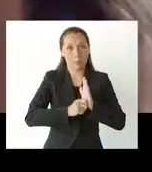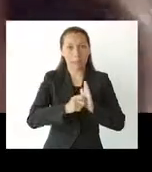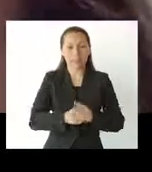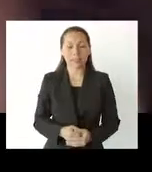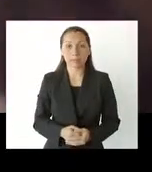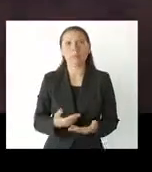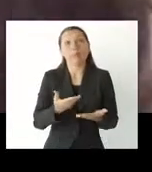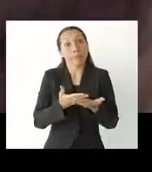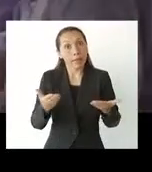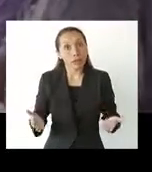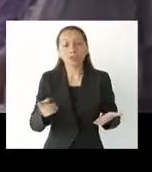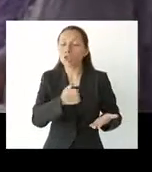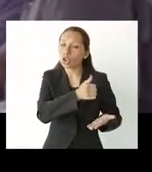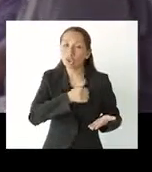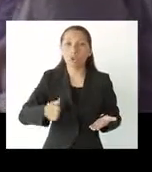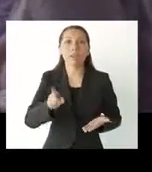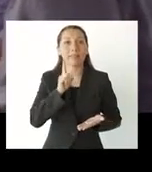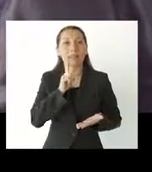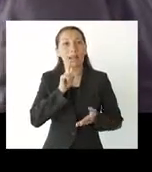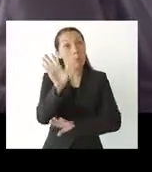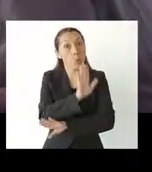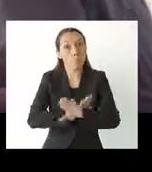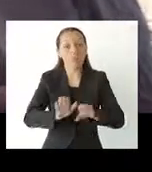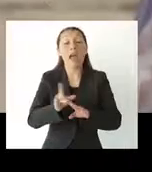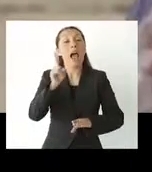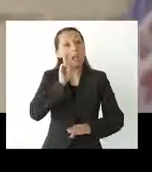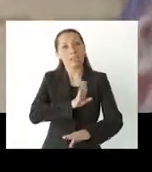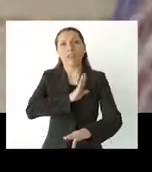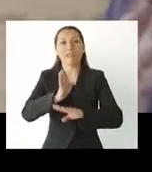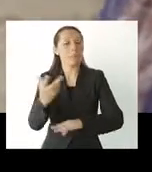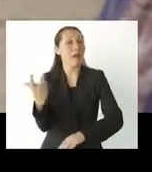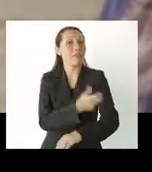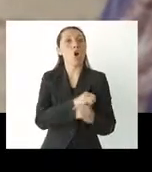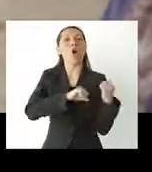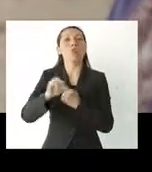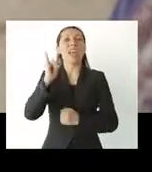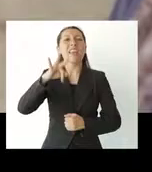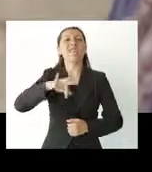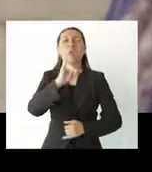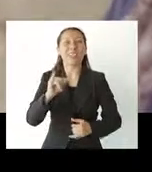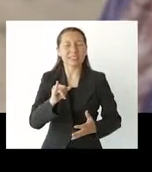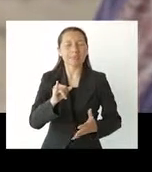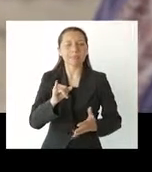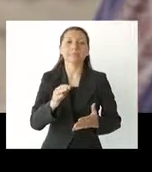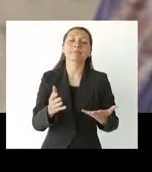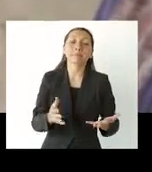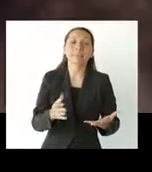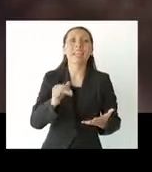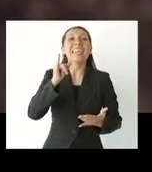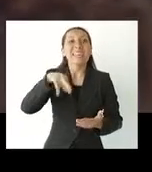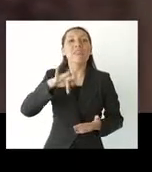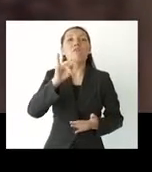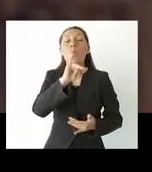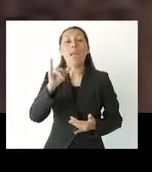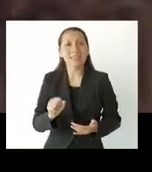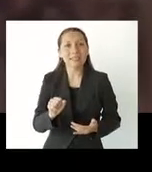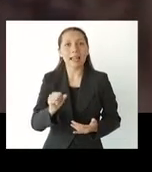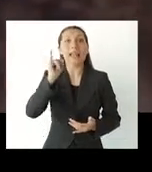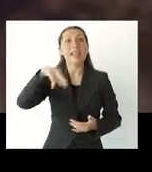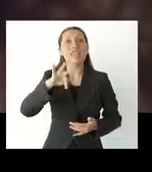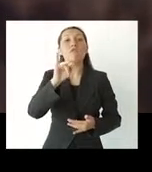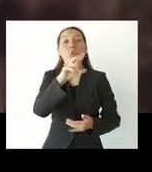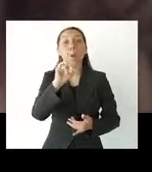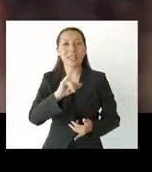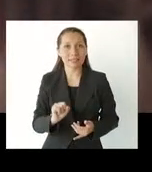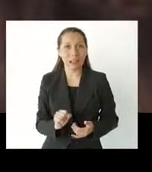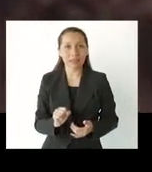1 año y 2 meses. Entonces todos nos tenemos que cuidar. Así que vamos a vacunarnos contra la influenza. Influenza,